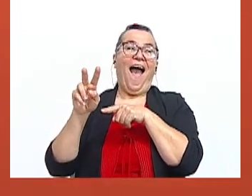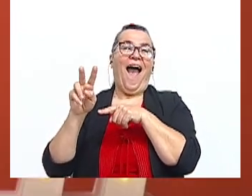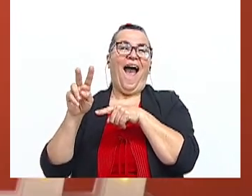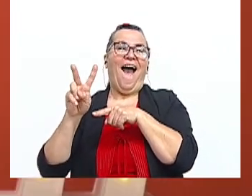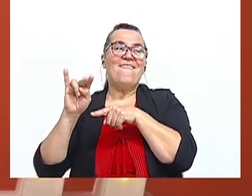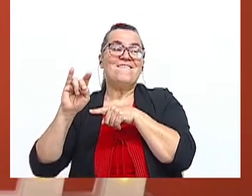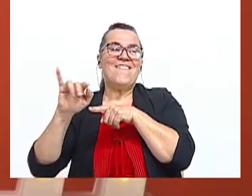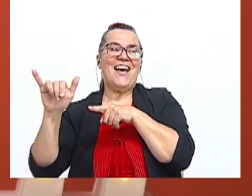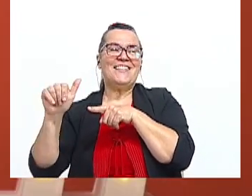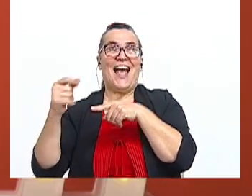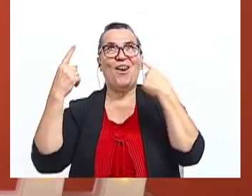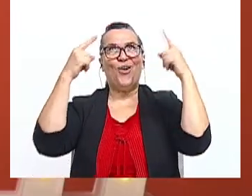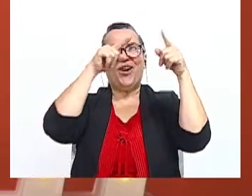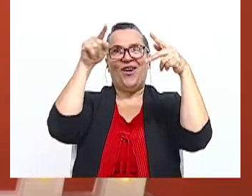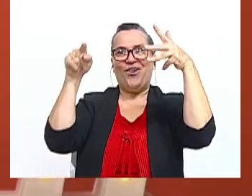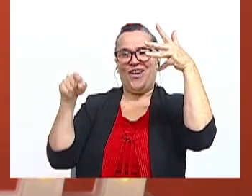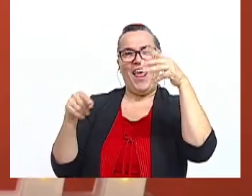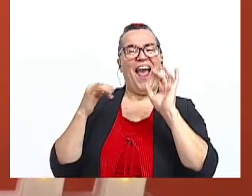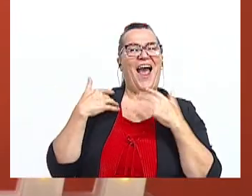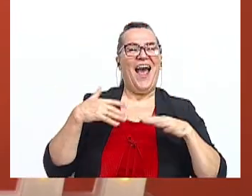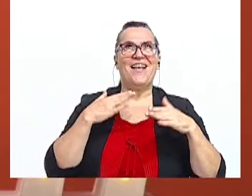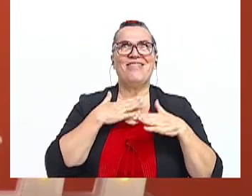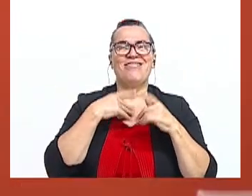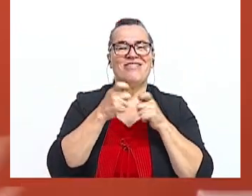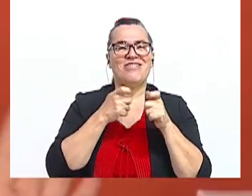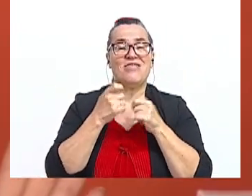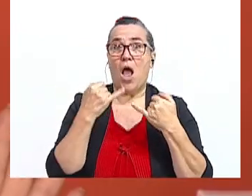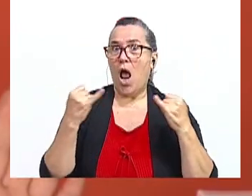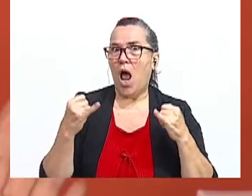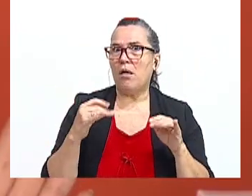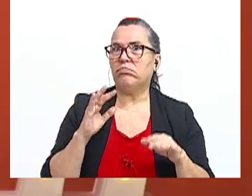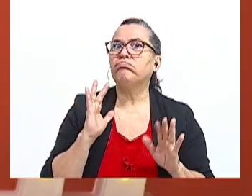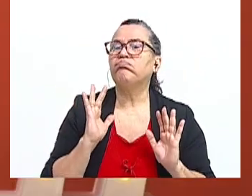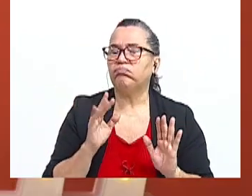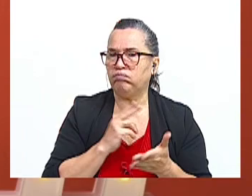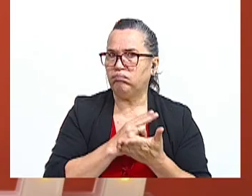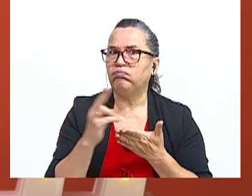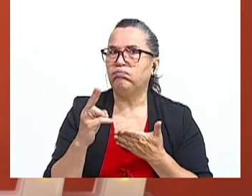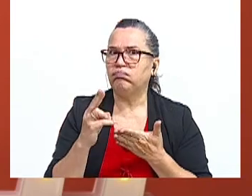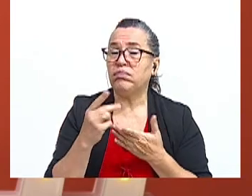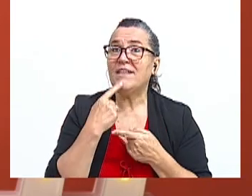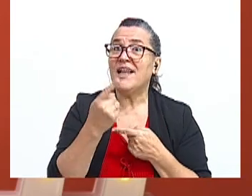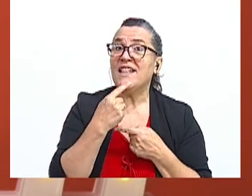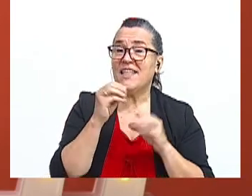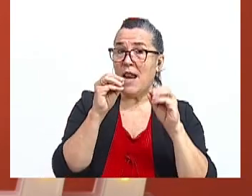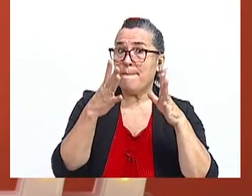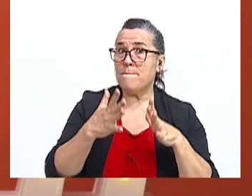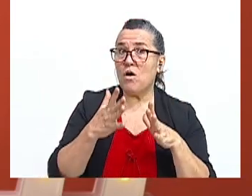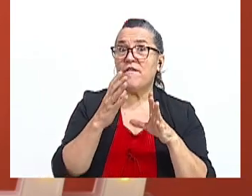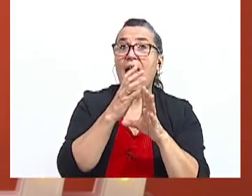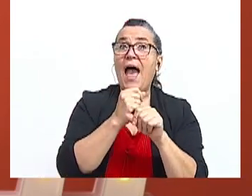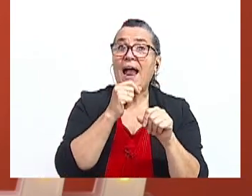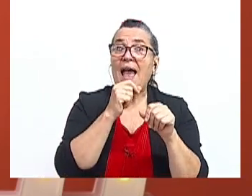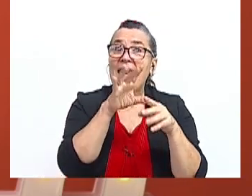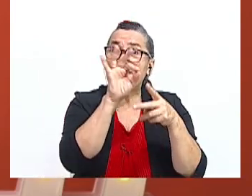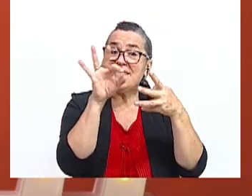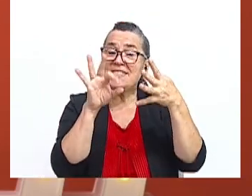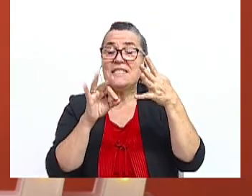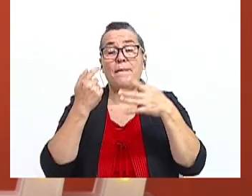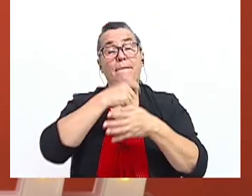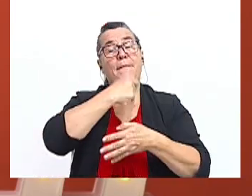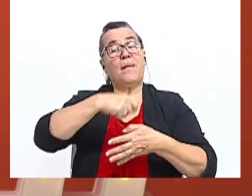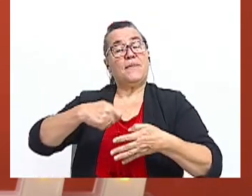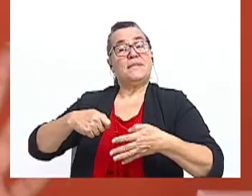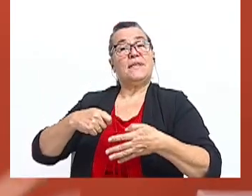Lo logré. Y es que no hay nada más divertido que dominar el idioma, para ser honesta. Hasta le dije a la profe que haga las elecciones para presidente de